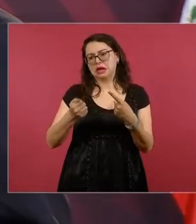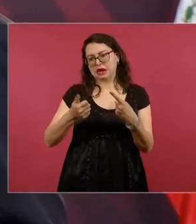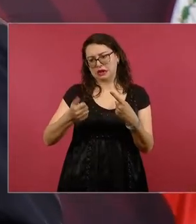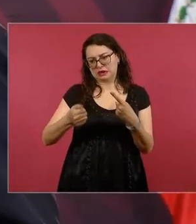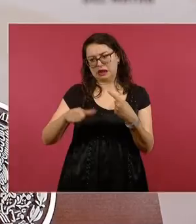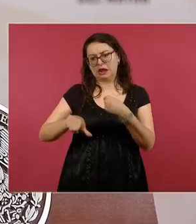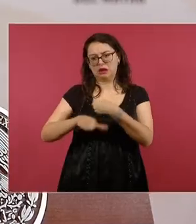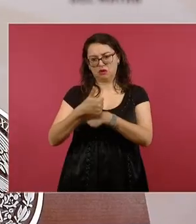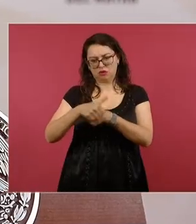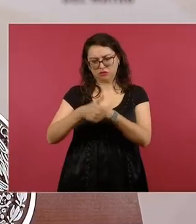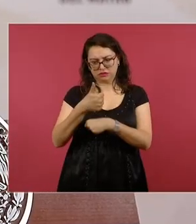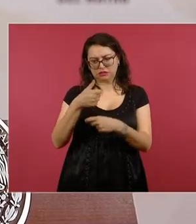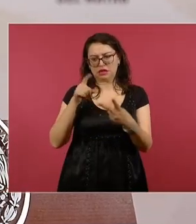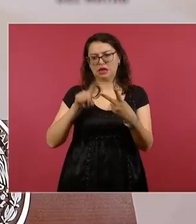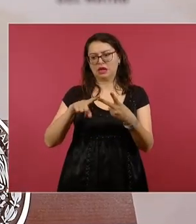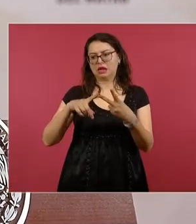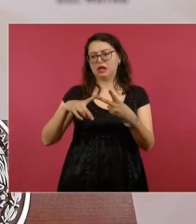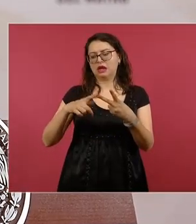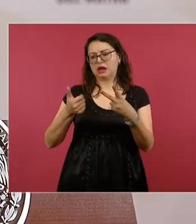el 14,